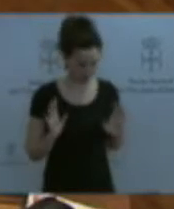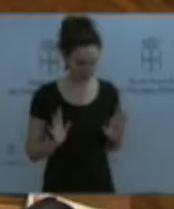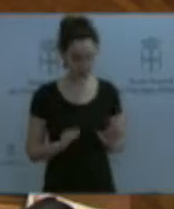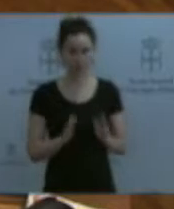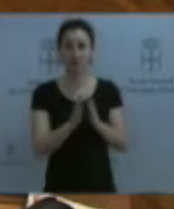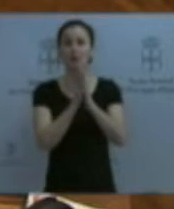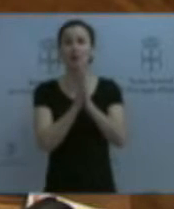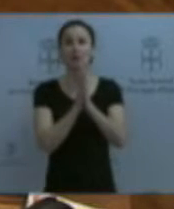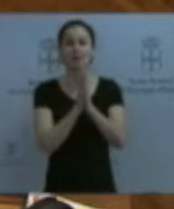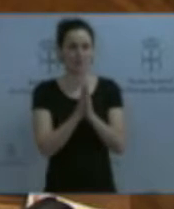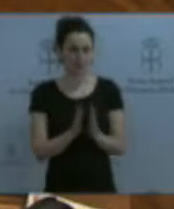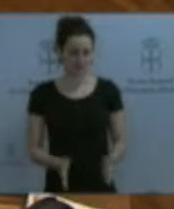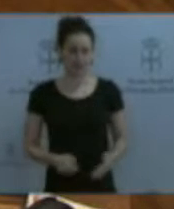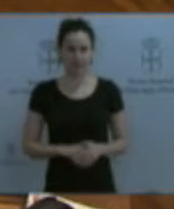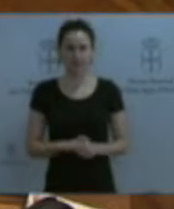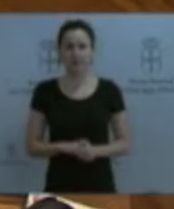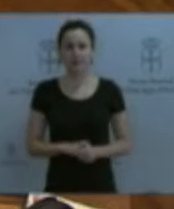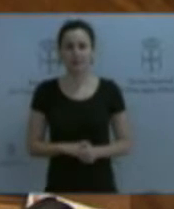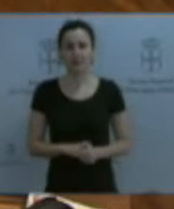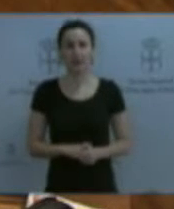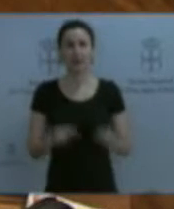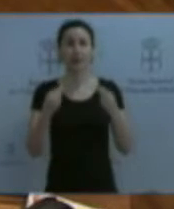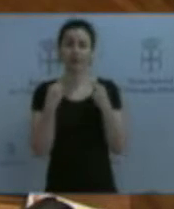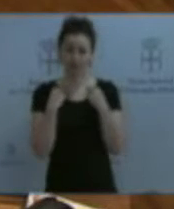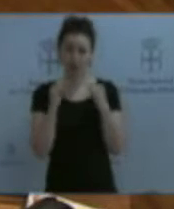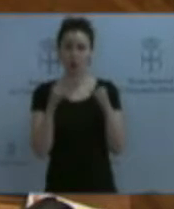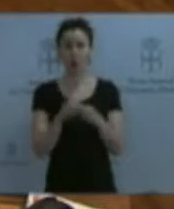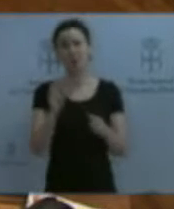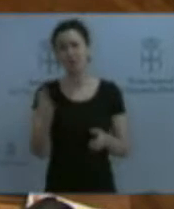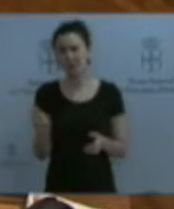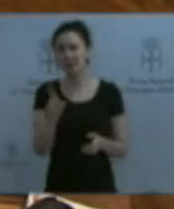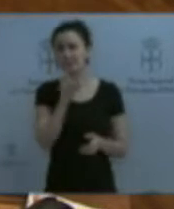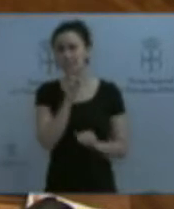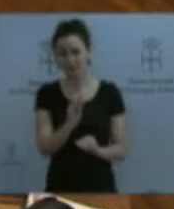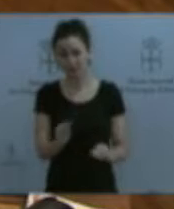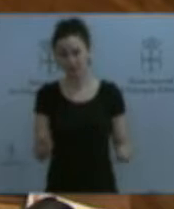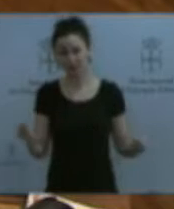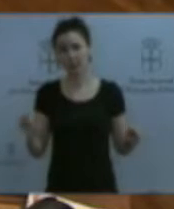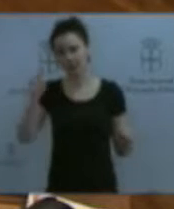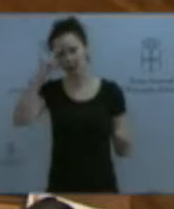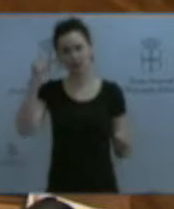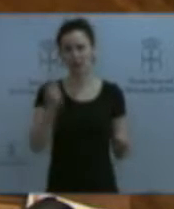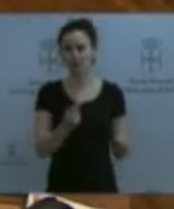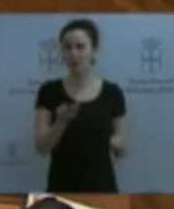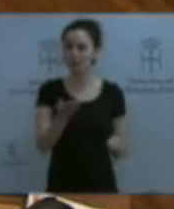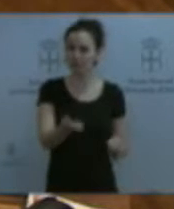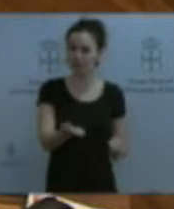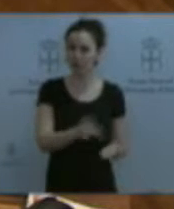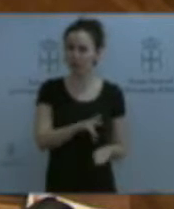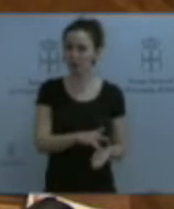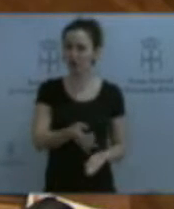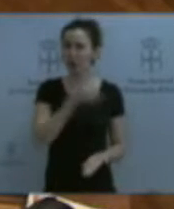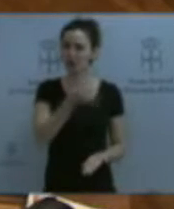Ruego a las señorías, a sus señorías del Grupo Popular, mantengan el respeto debido a quien está en el uso de la